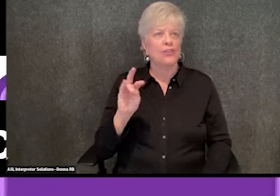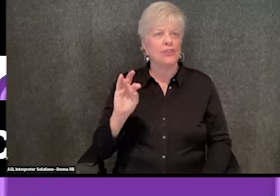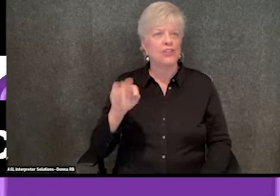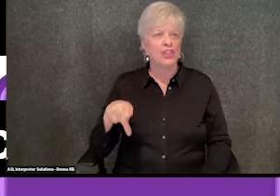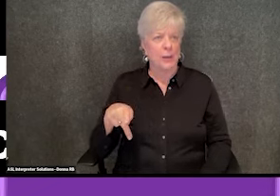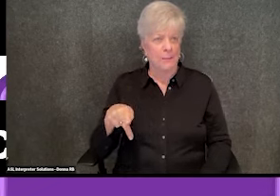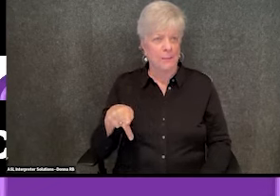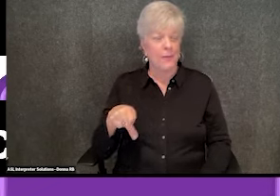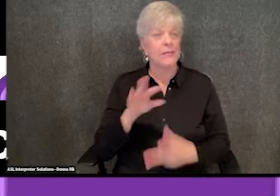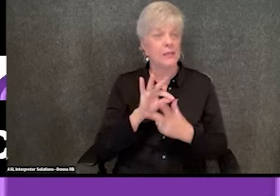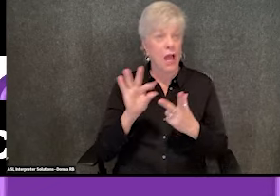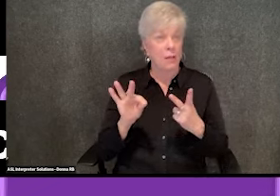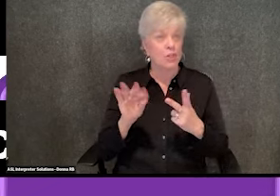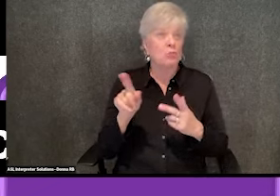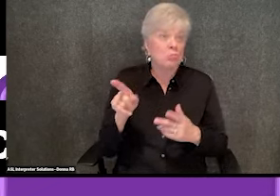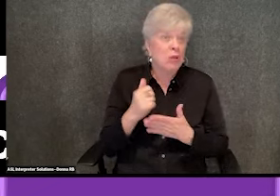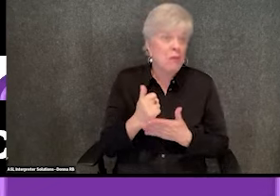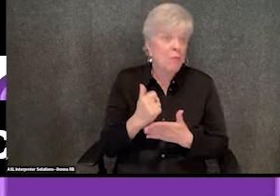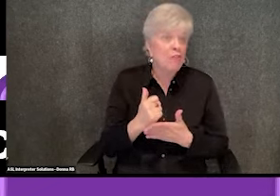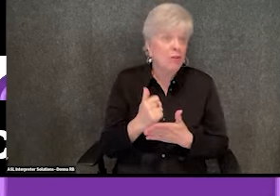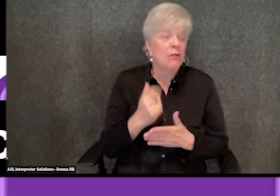Ahí al siguiente nivel, que es